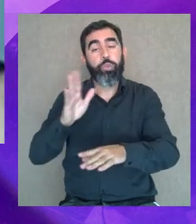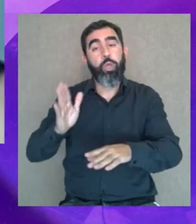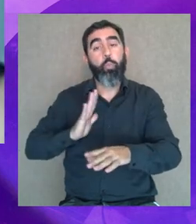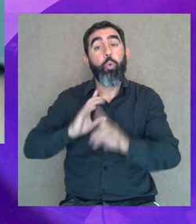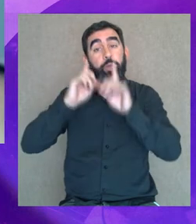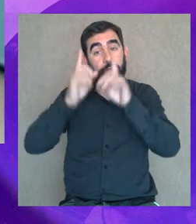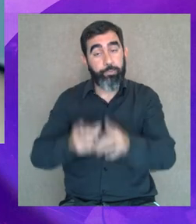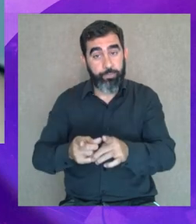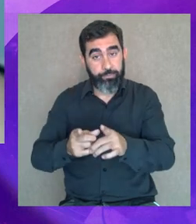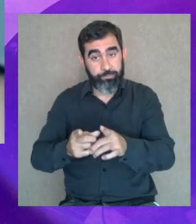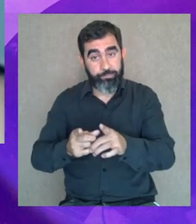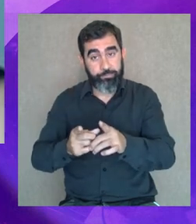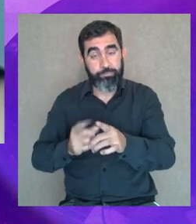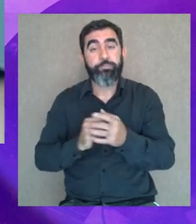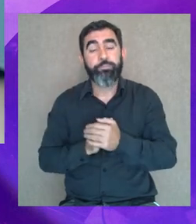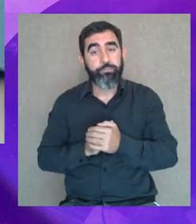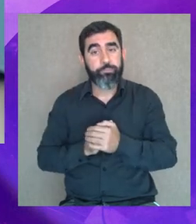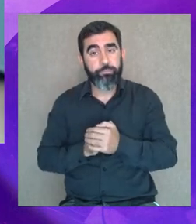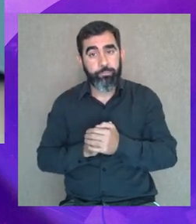mujer para niños